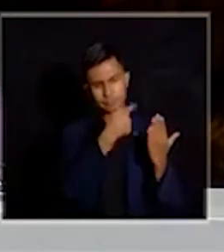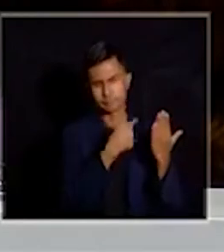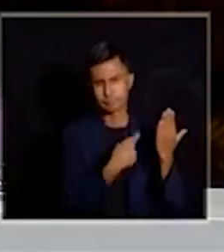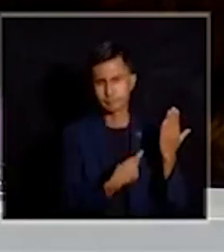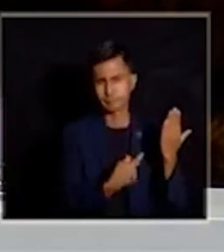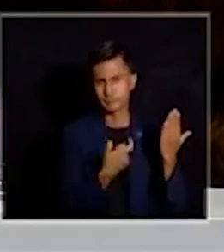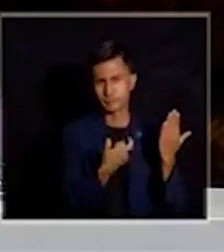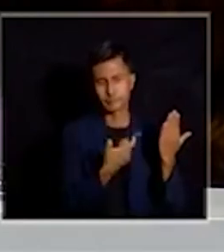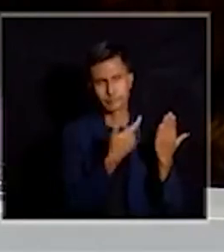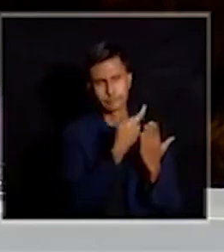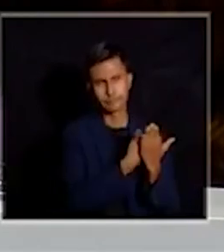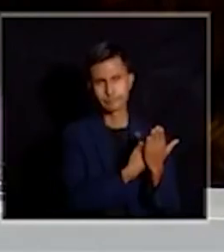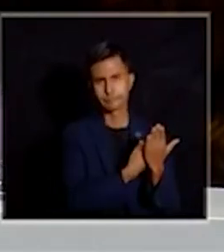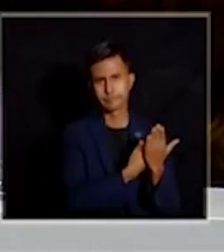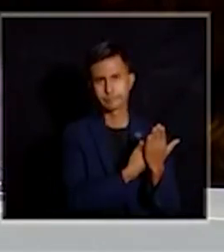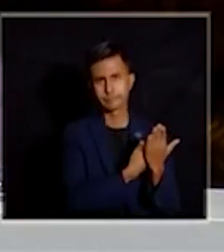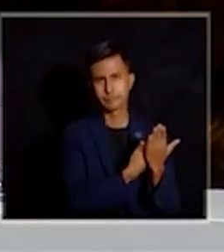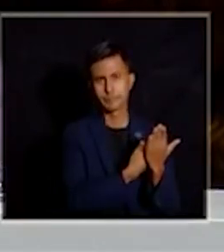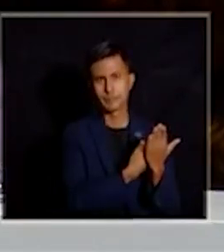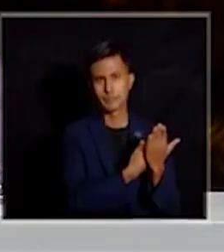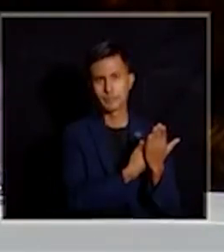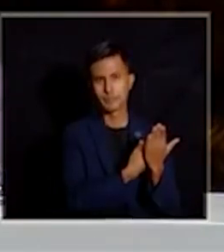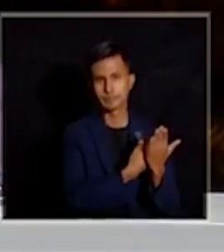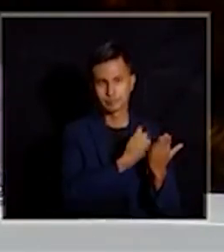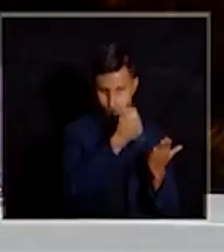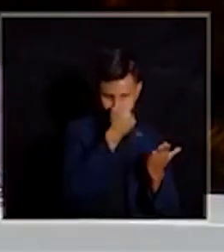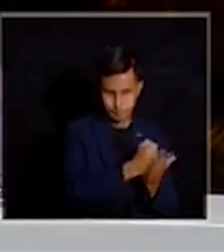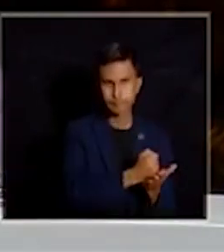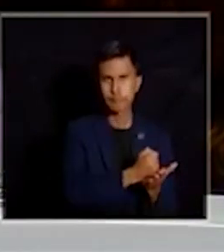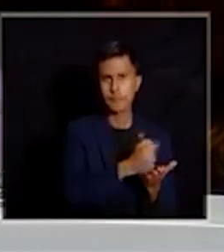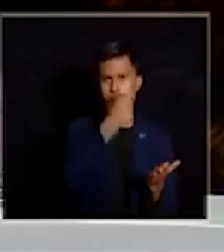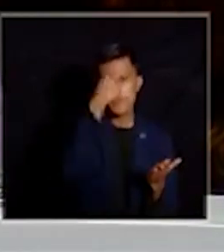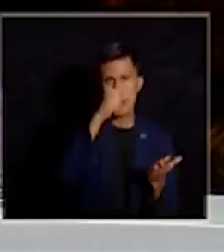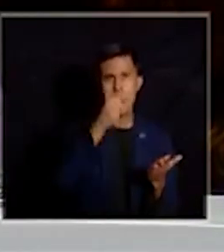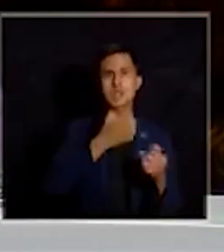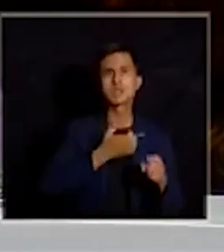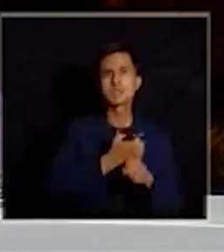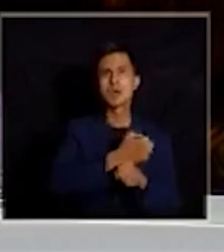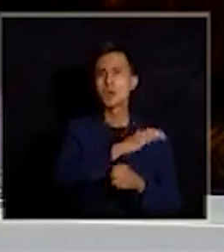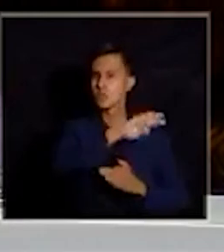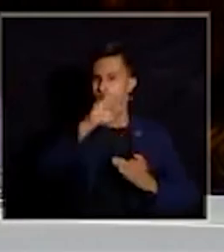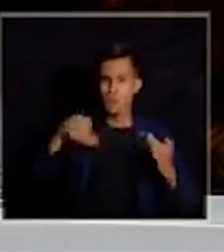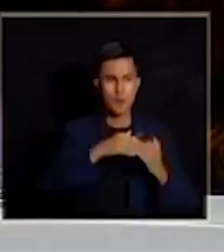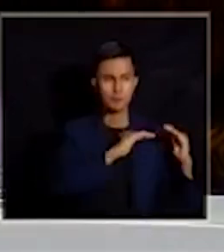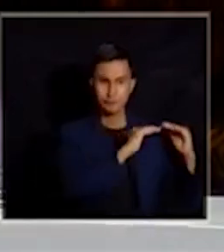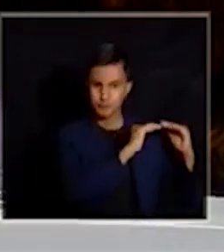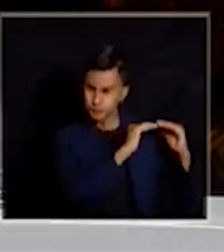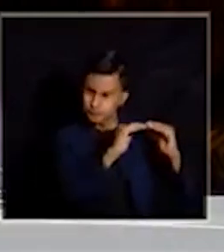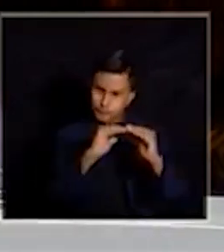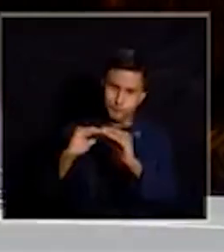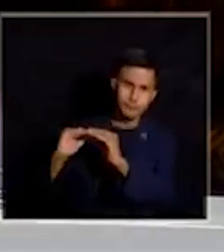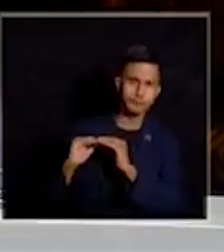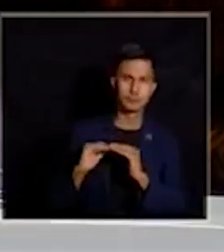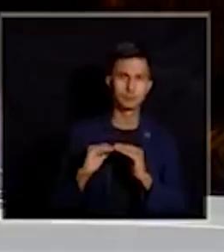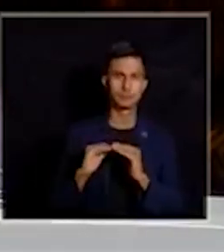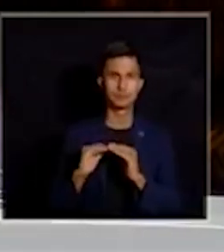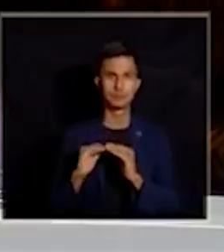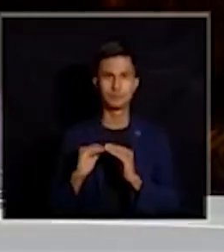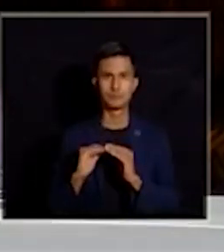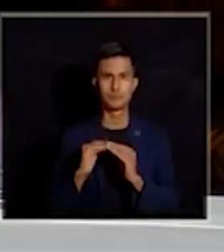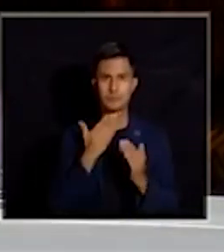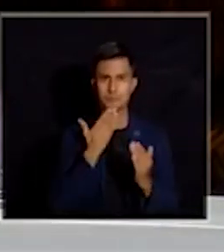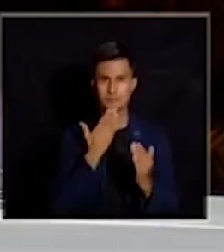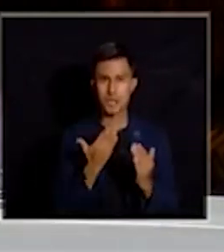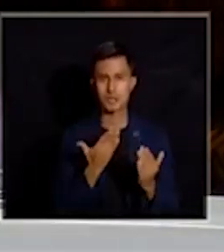que sea parejo en todos los estados de la república y